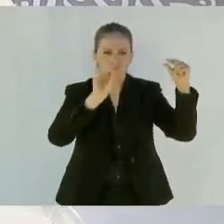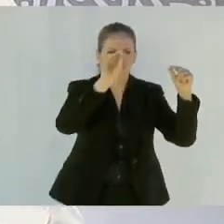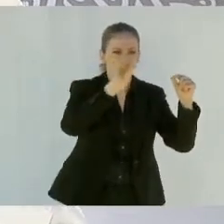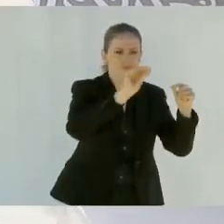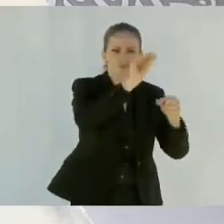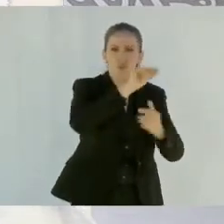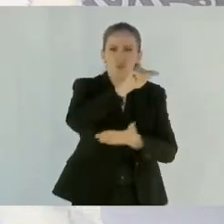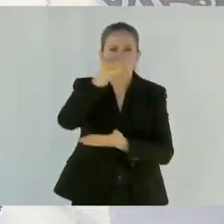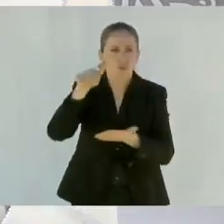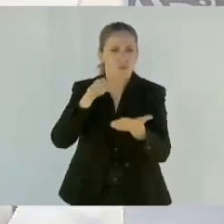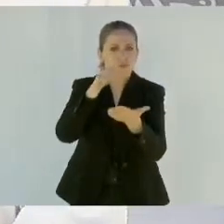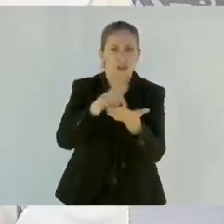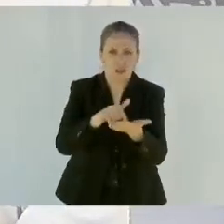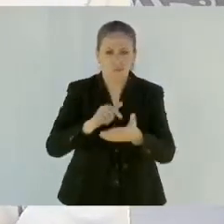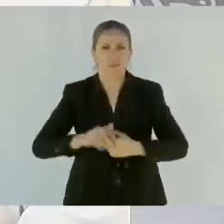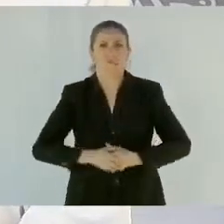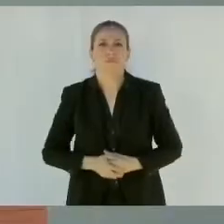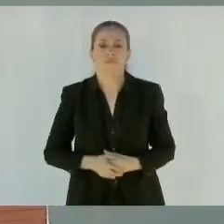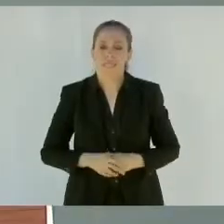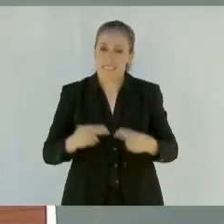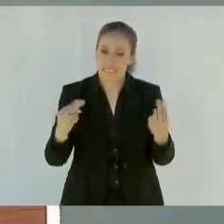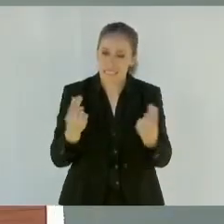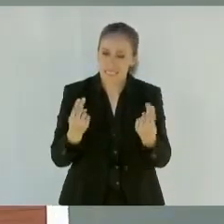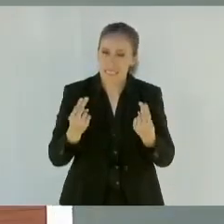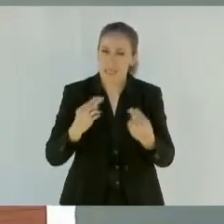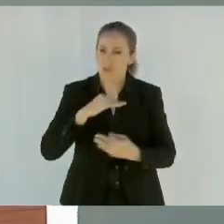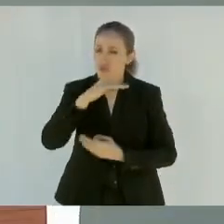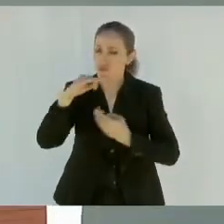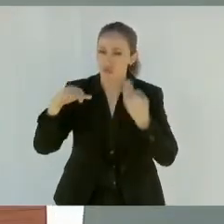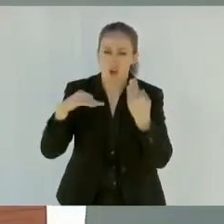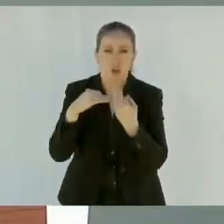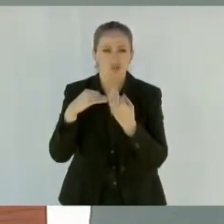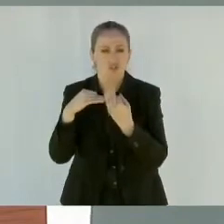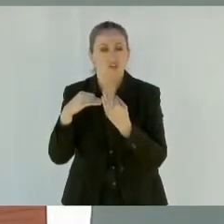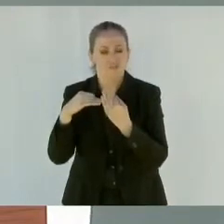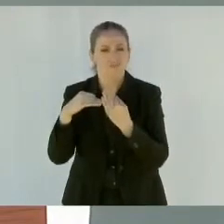que sumar esfuerzos, sumar voluntades,